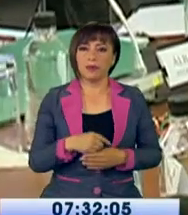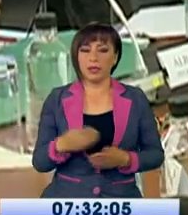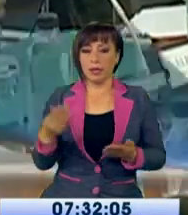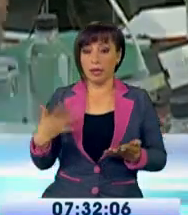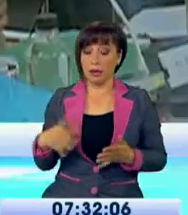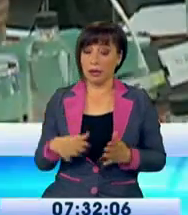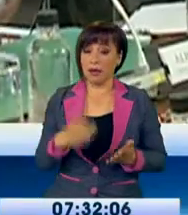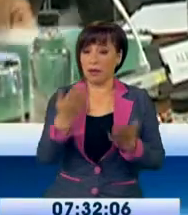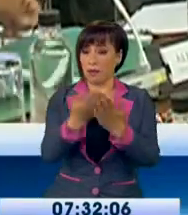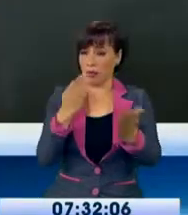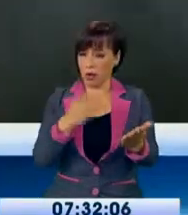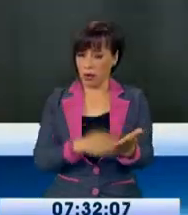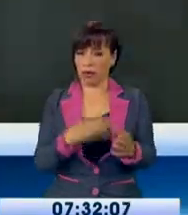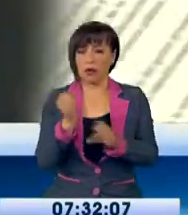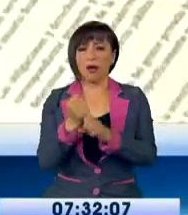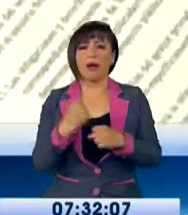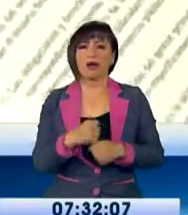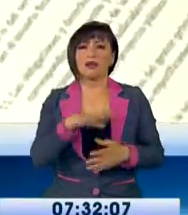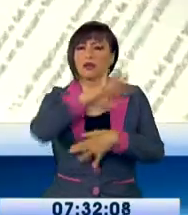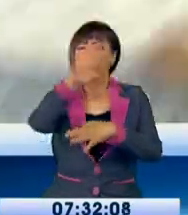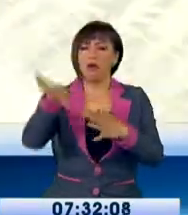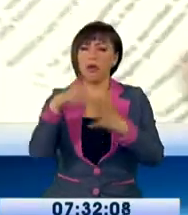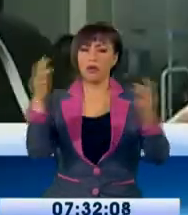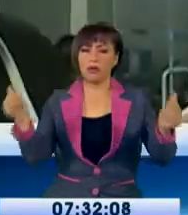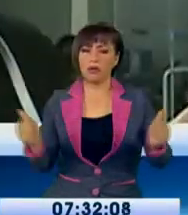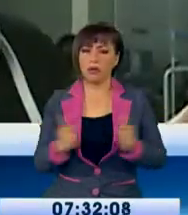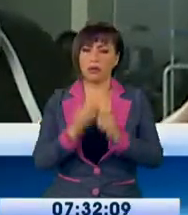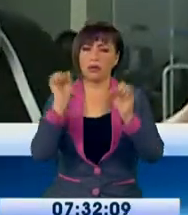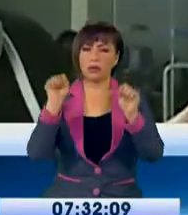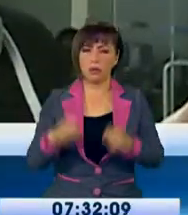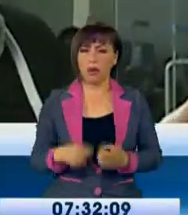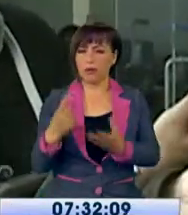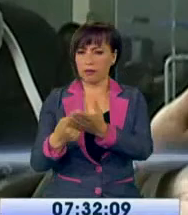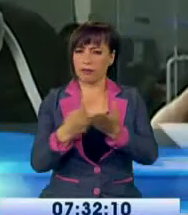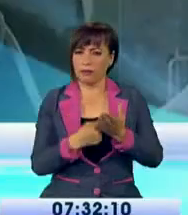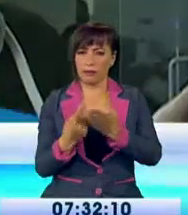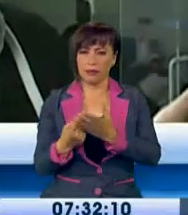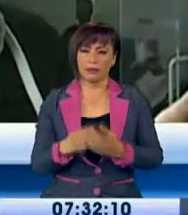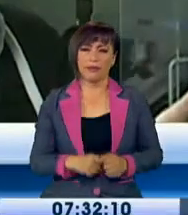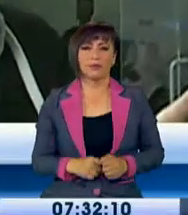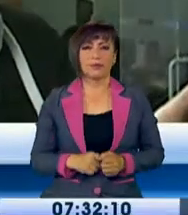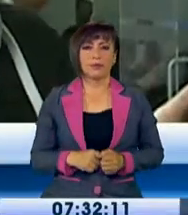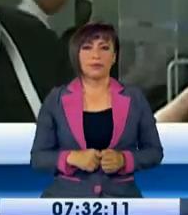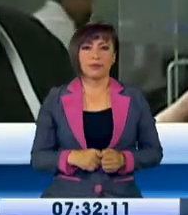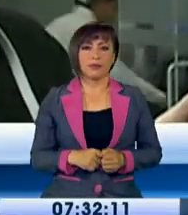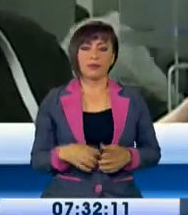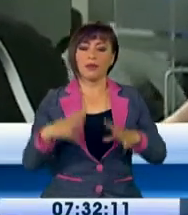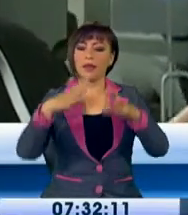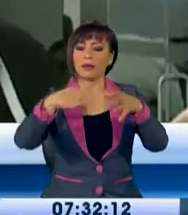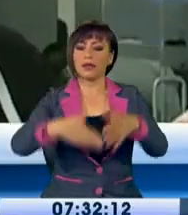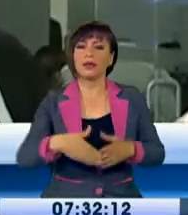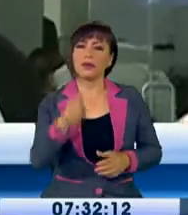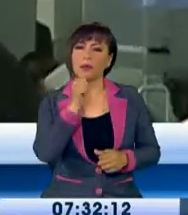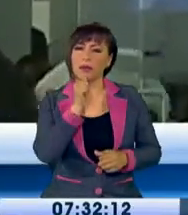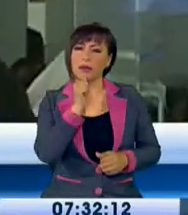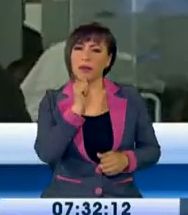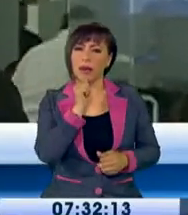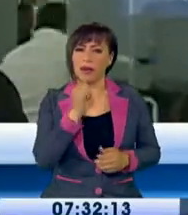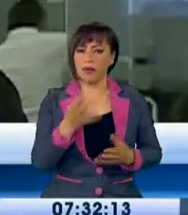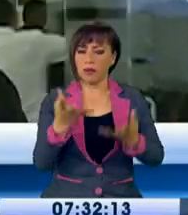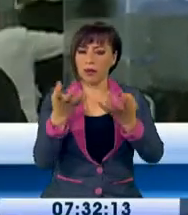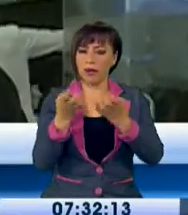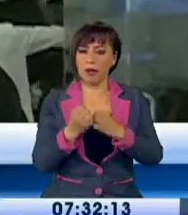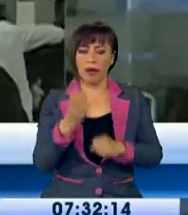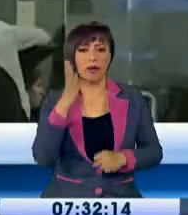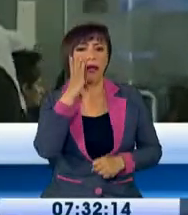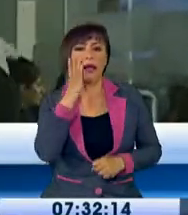Estos 2 últimos podrán participar con voz, pero sin voto. Si están pidiendo que el sector privado ponga su